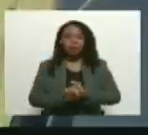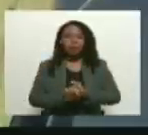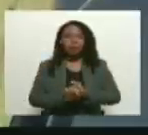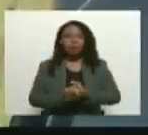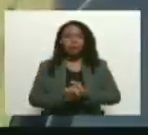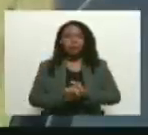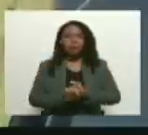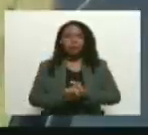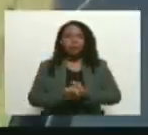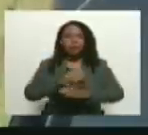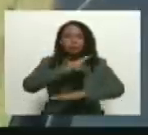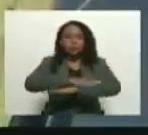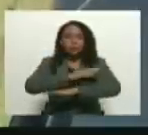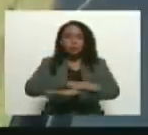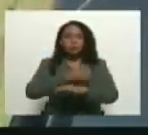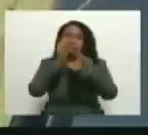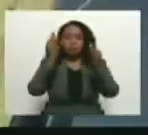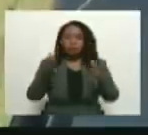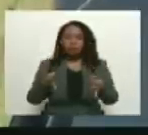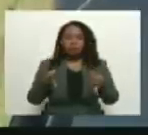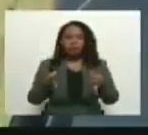hacer el bien,